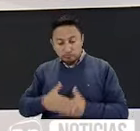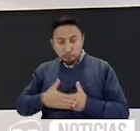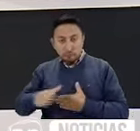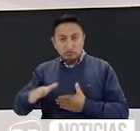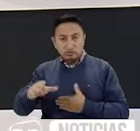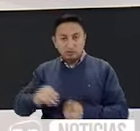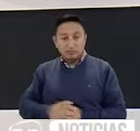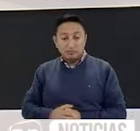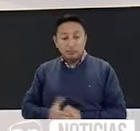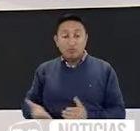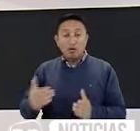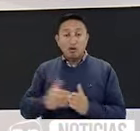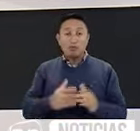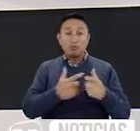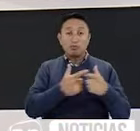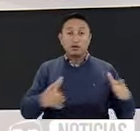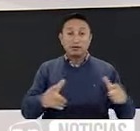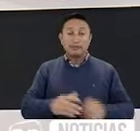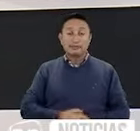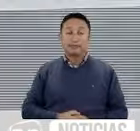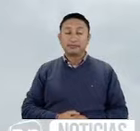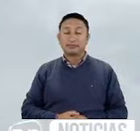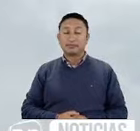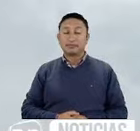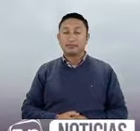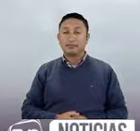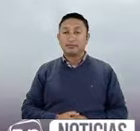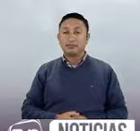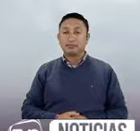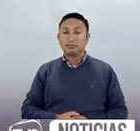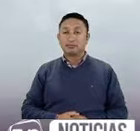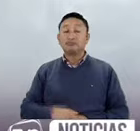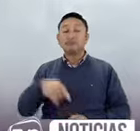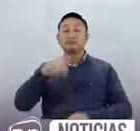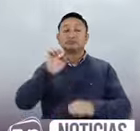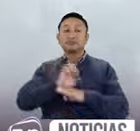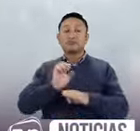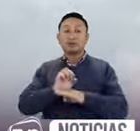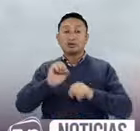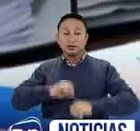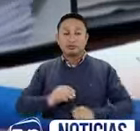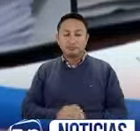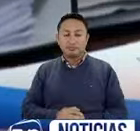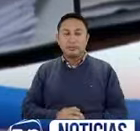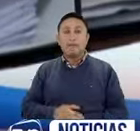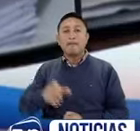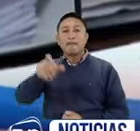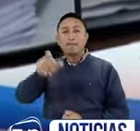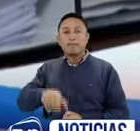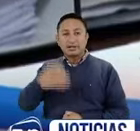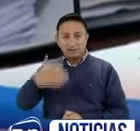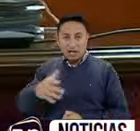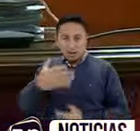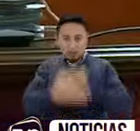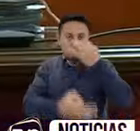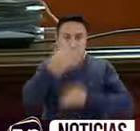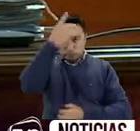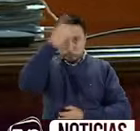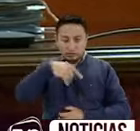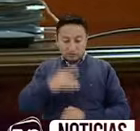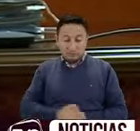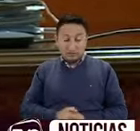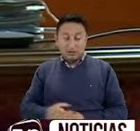libertad ilegítima de los reos en el Ecuador se ha hecho común que quienes ya han sido condenados por la